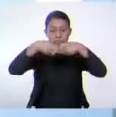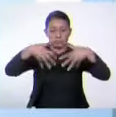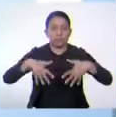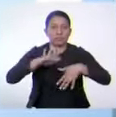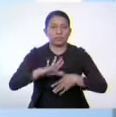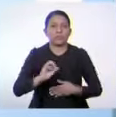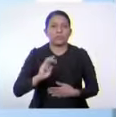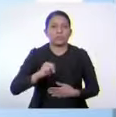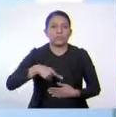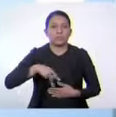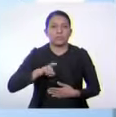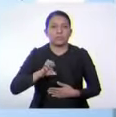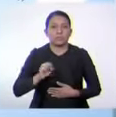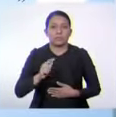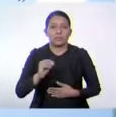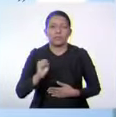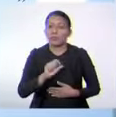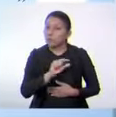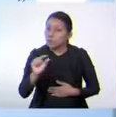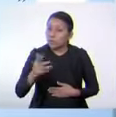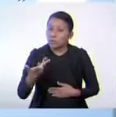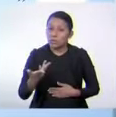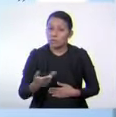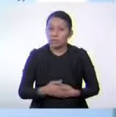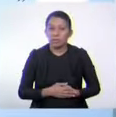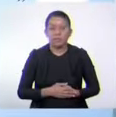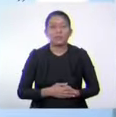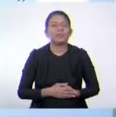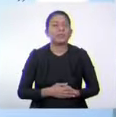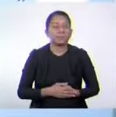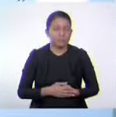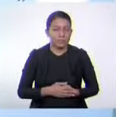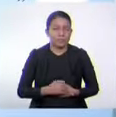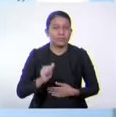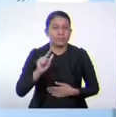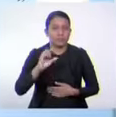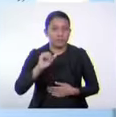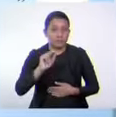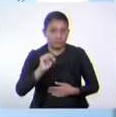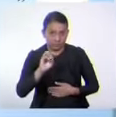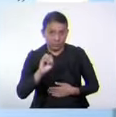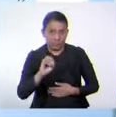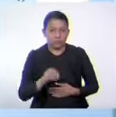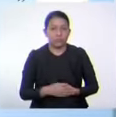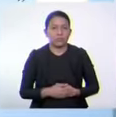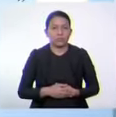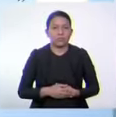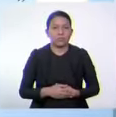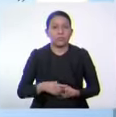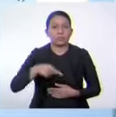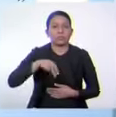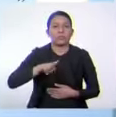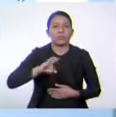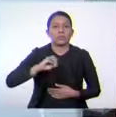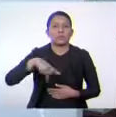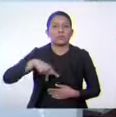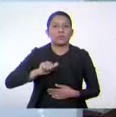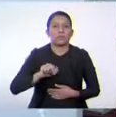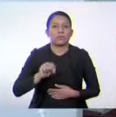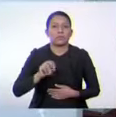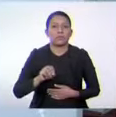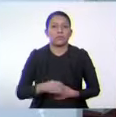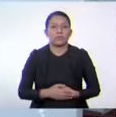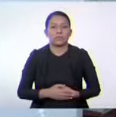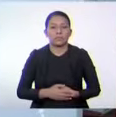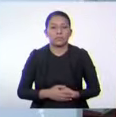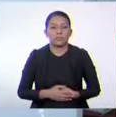compuesto. ¿Cómo dijimos que se llamaba este compuesto? Que era un alcano, es el propano. Muy